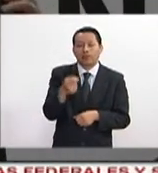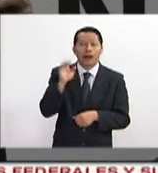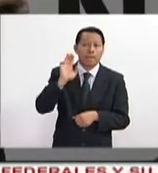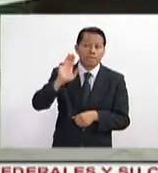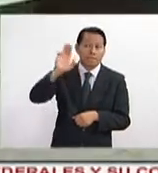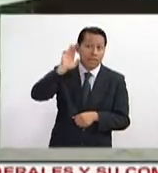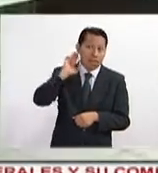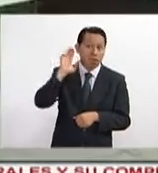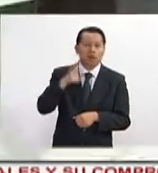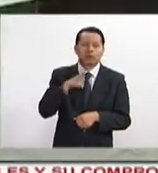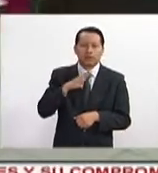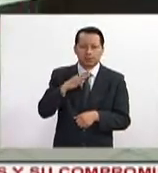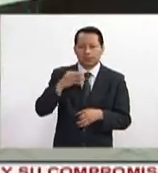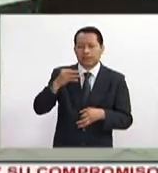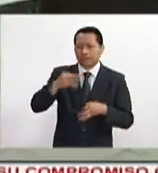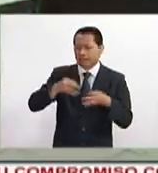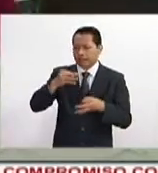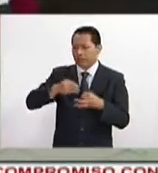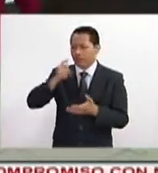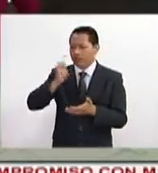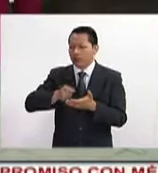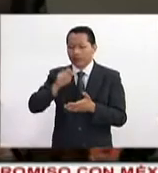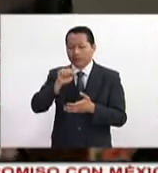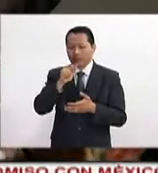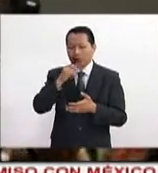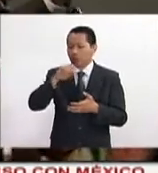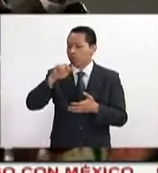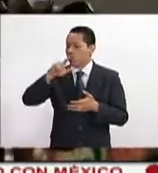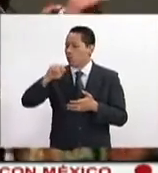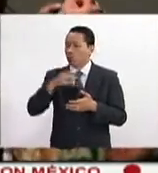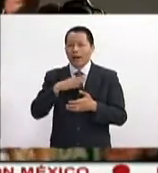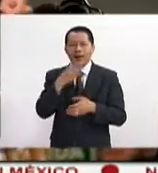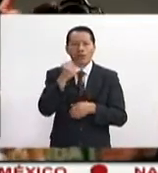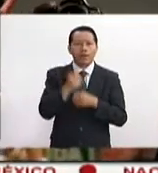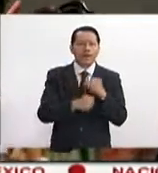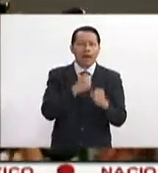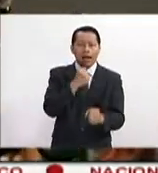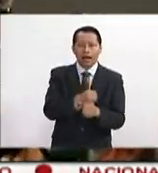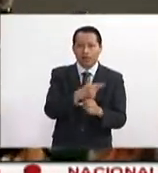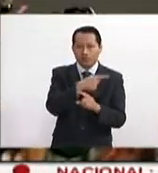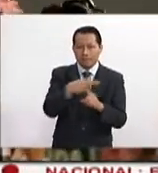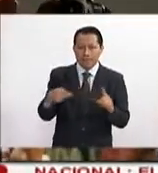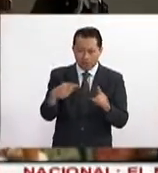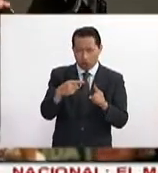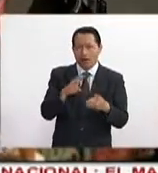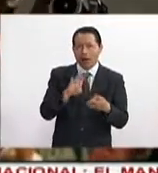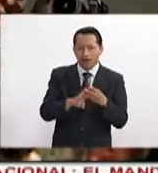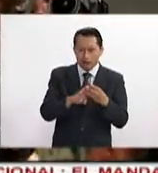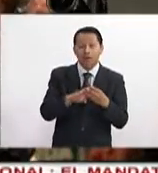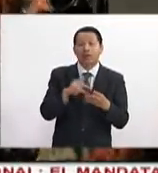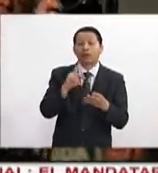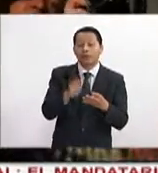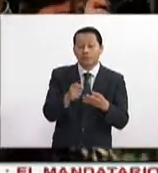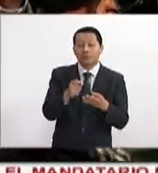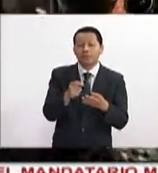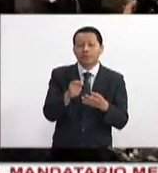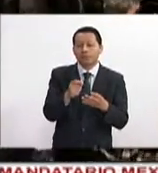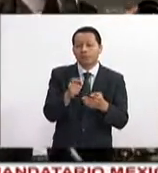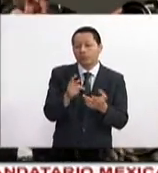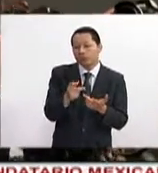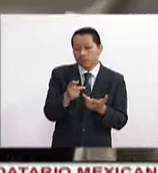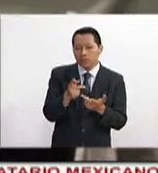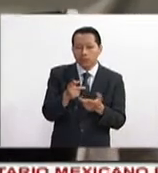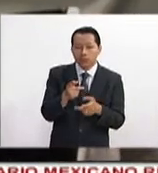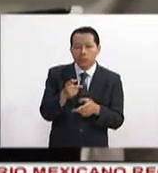pasado recibió la condena de parte del juez Sergio Moro por 9 años y medio. Por ser primera instancia no va